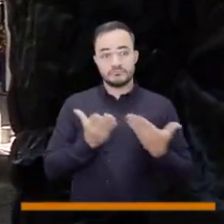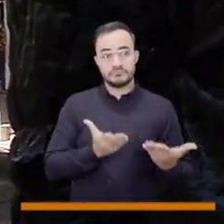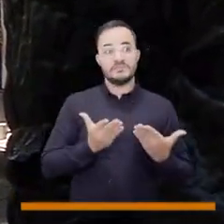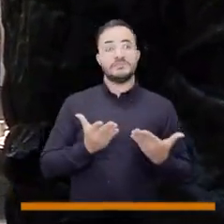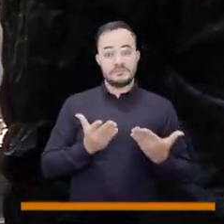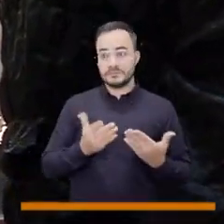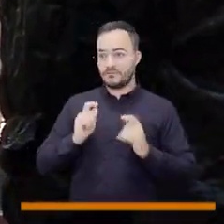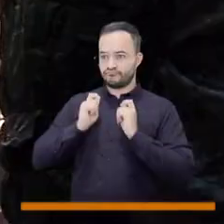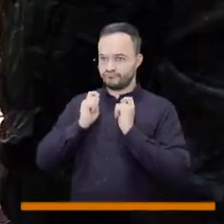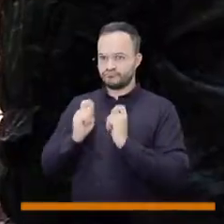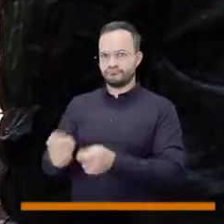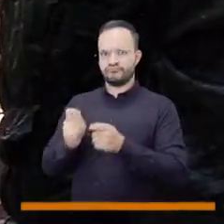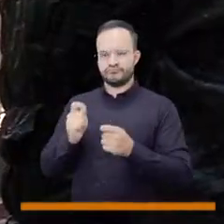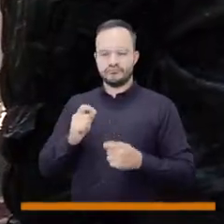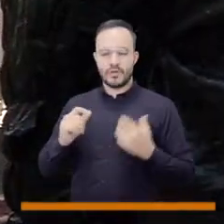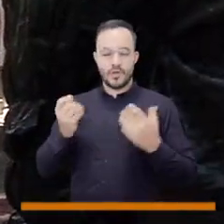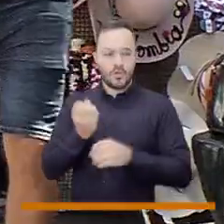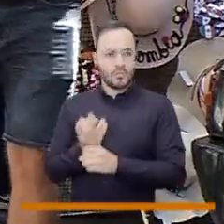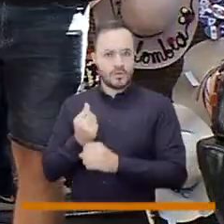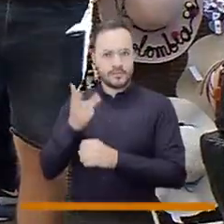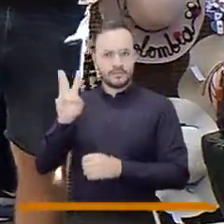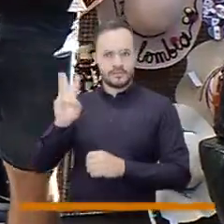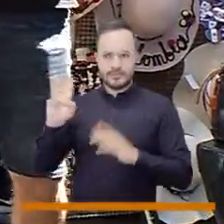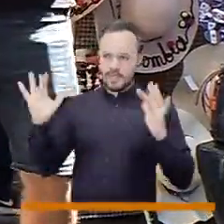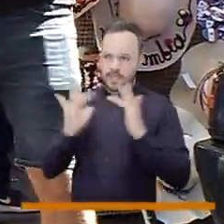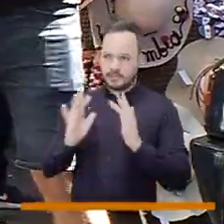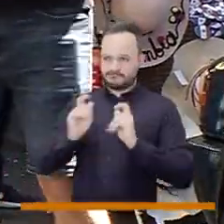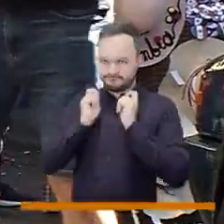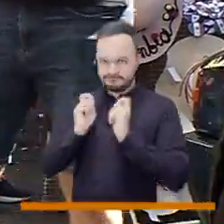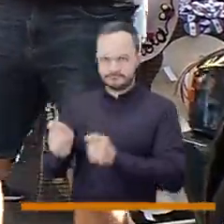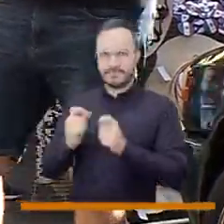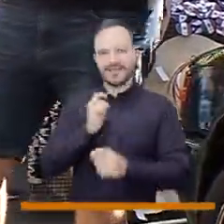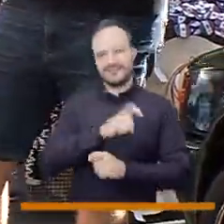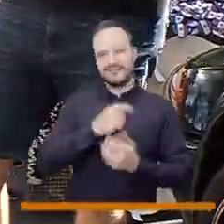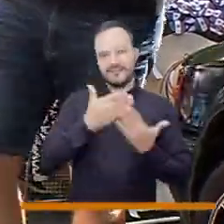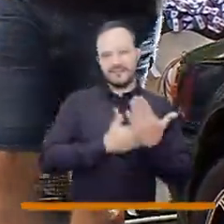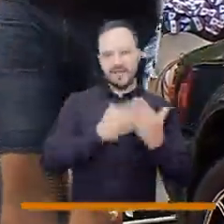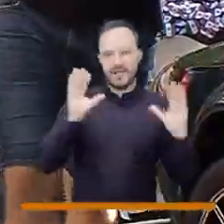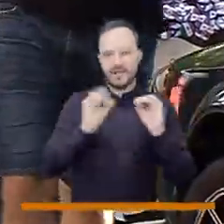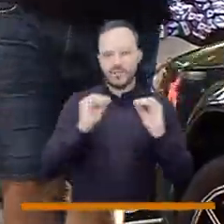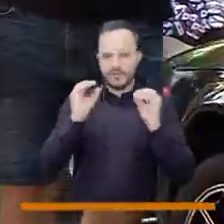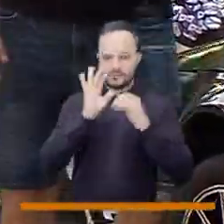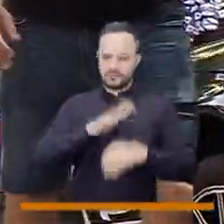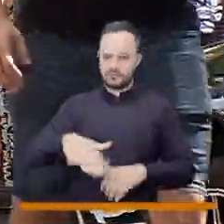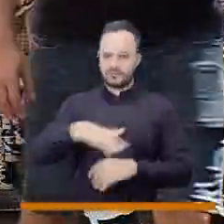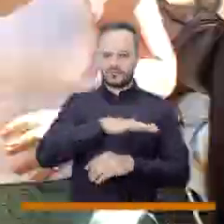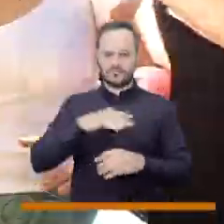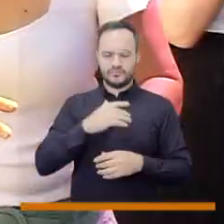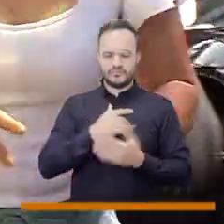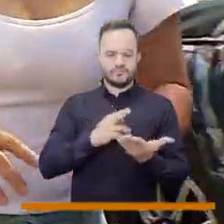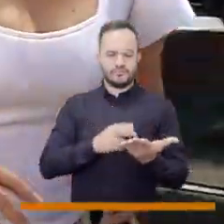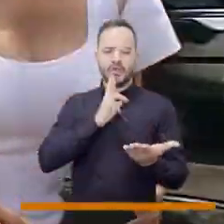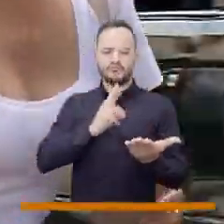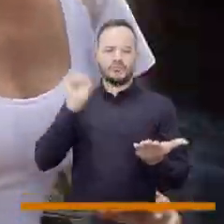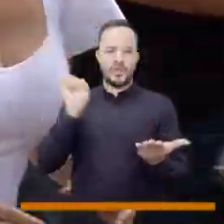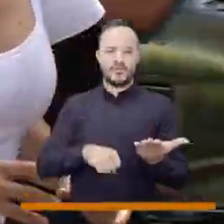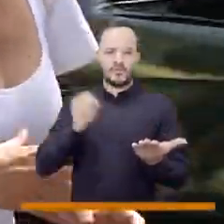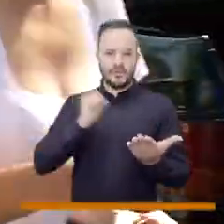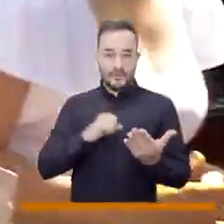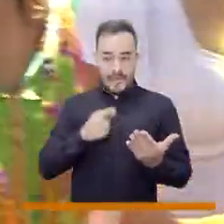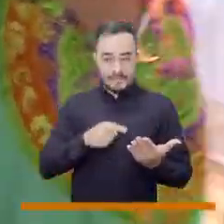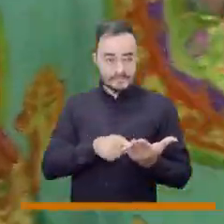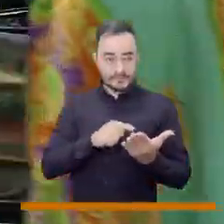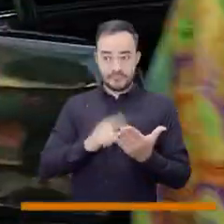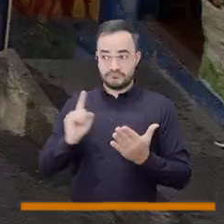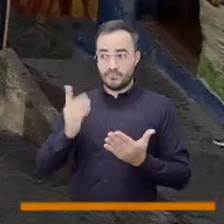esa decisión de que la Comuna 13 sea declarada como lo debe hacer mediante un acuerdo municipal como atractivo turístico. Este tipo